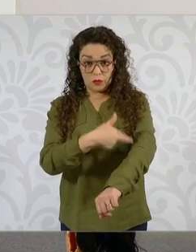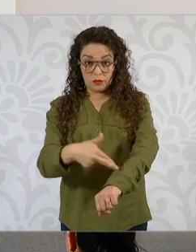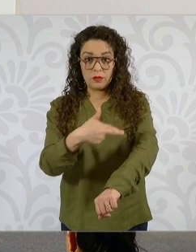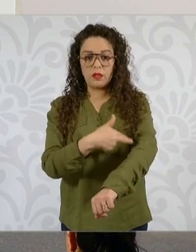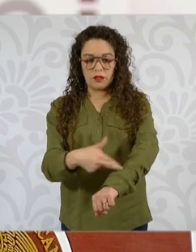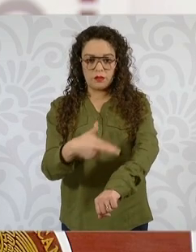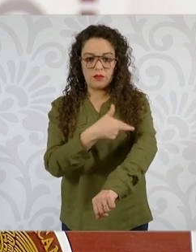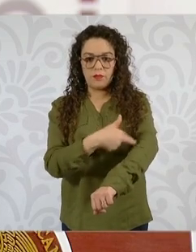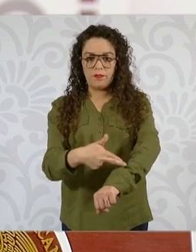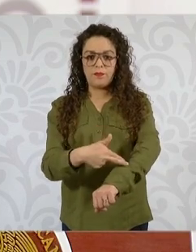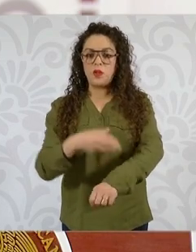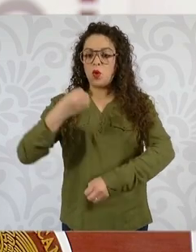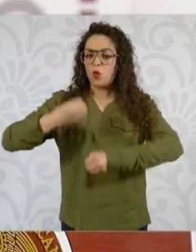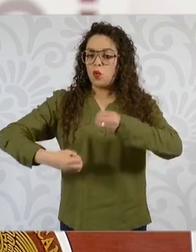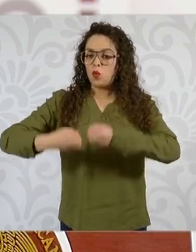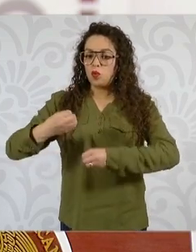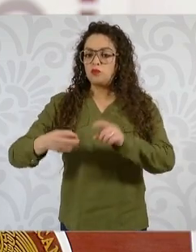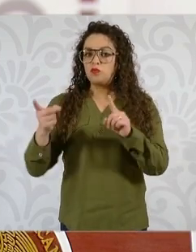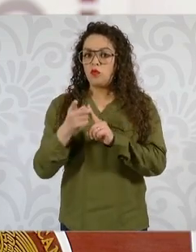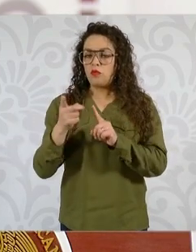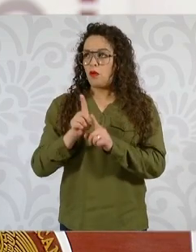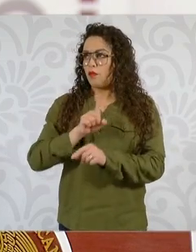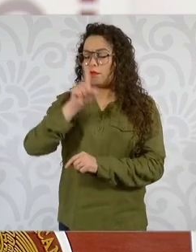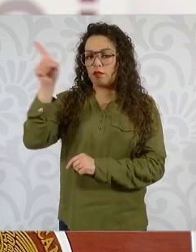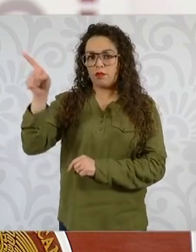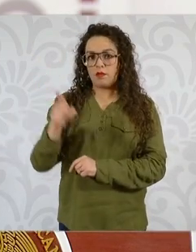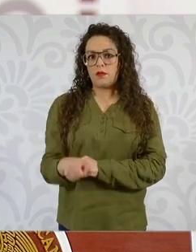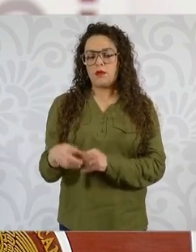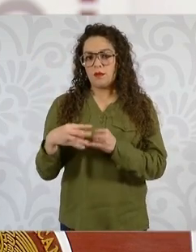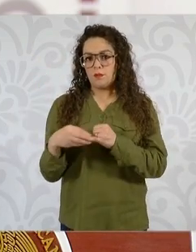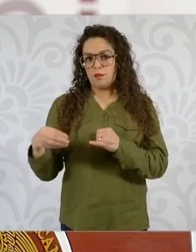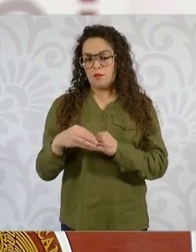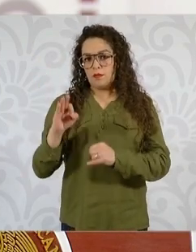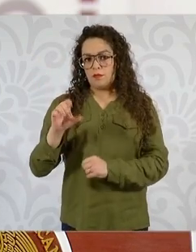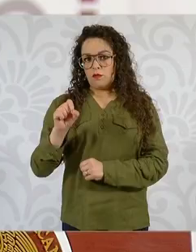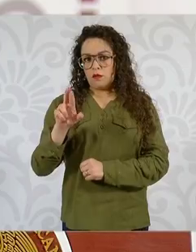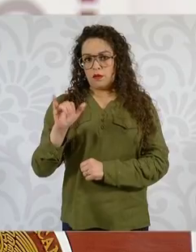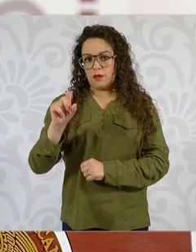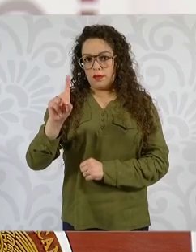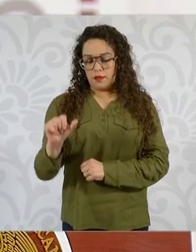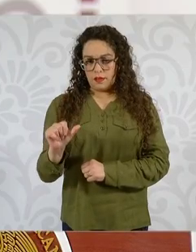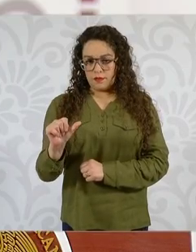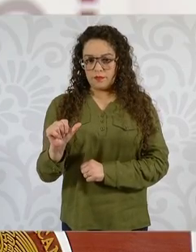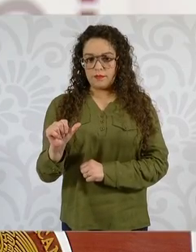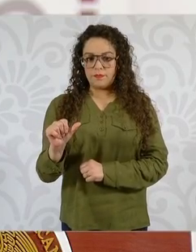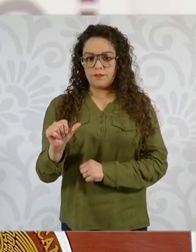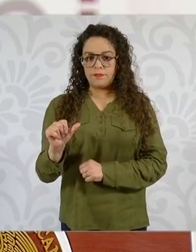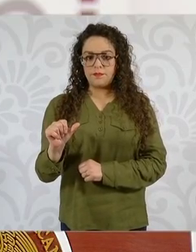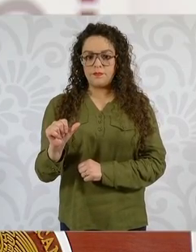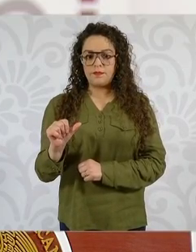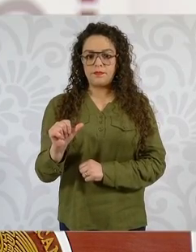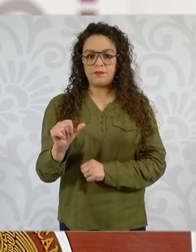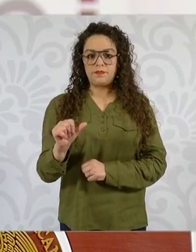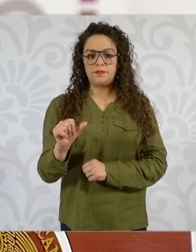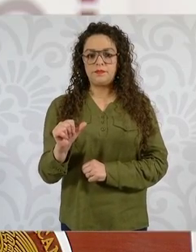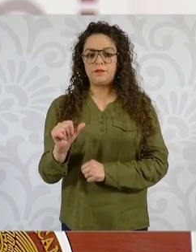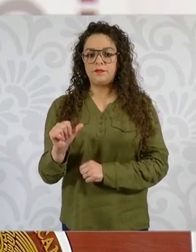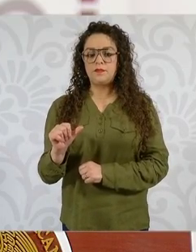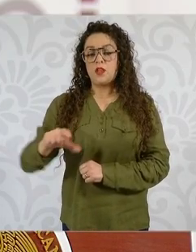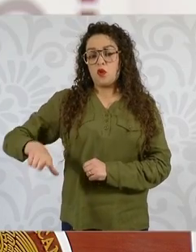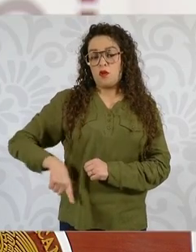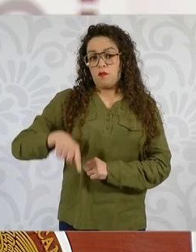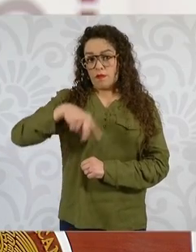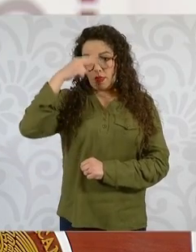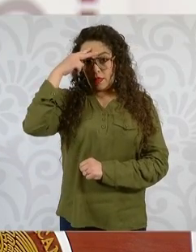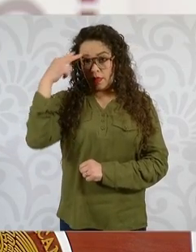en un juicio en el Estado de Florida. La demanda civil para la recuperación de activos presentada por el Gobierno